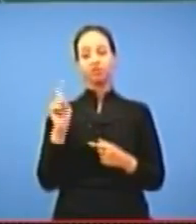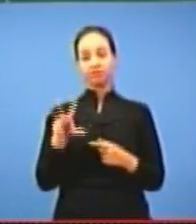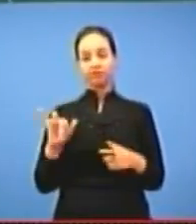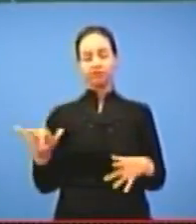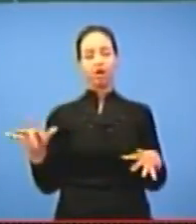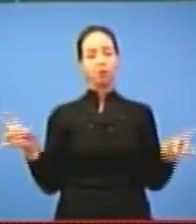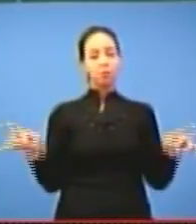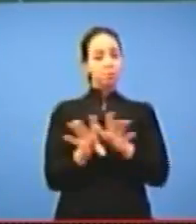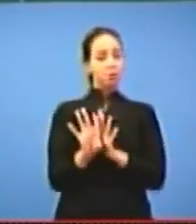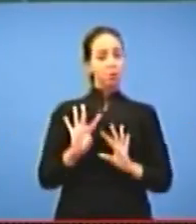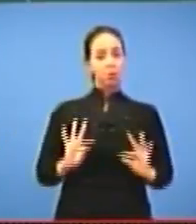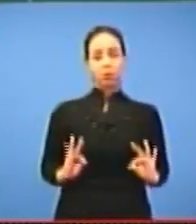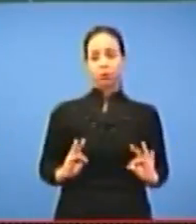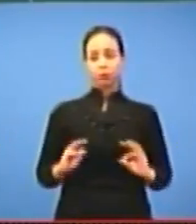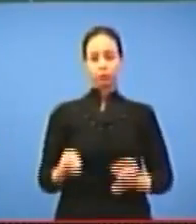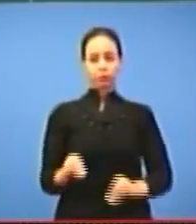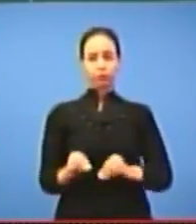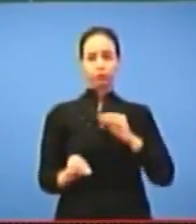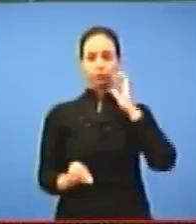cumplir todas las cosas sobre él.